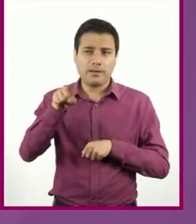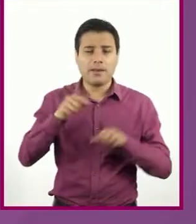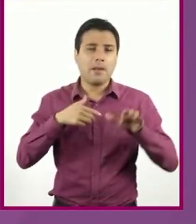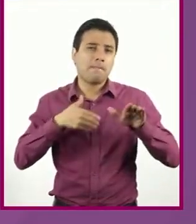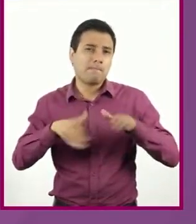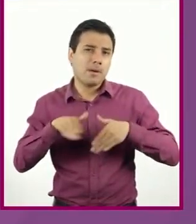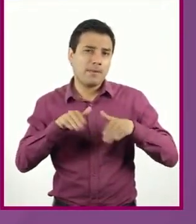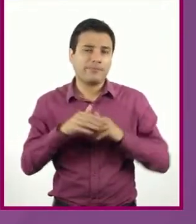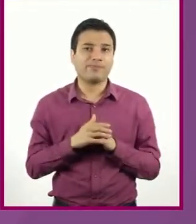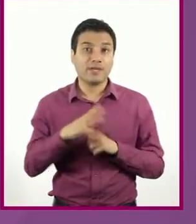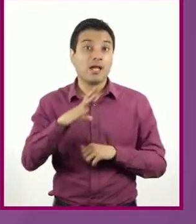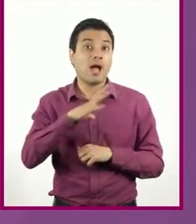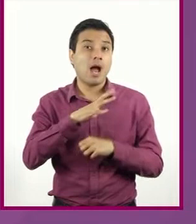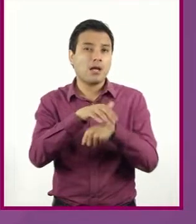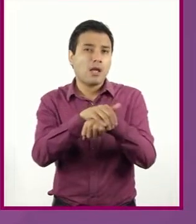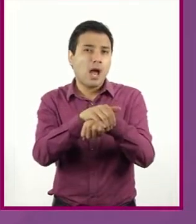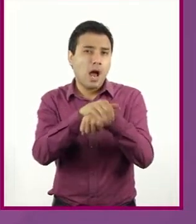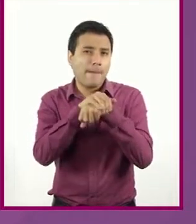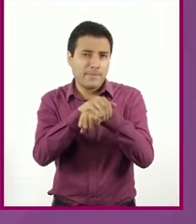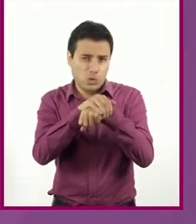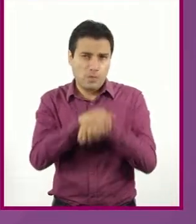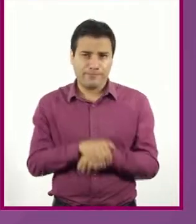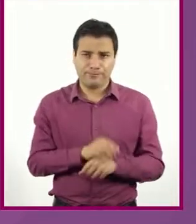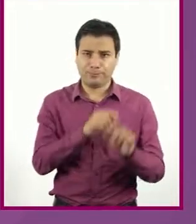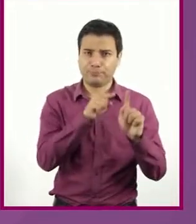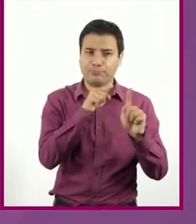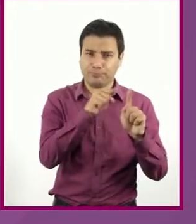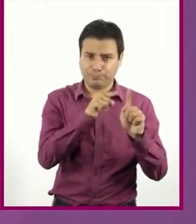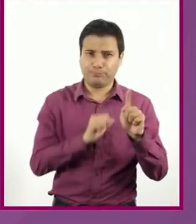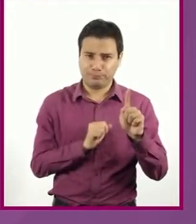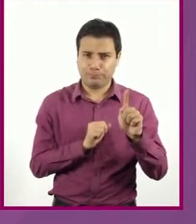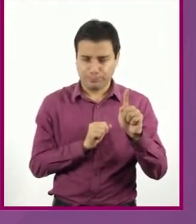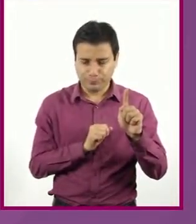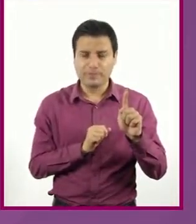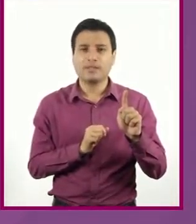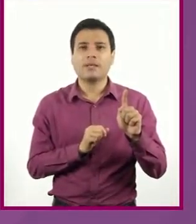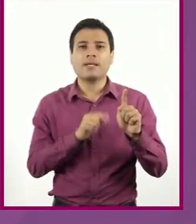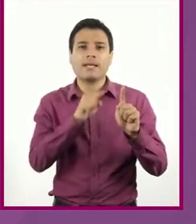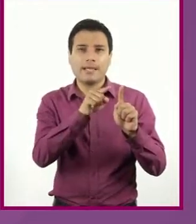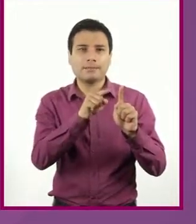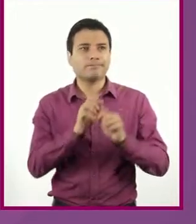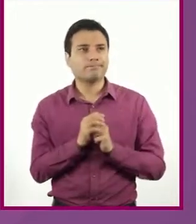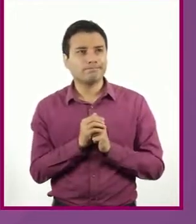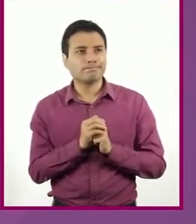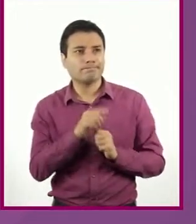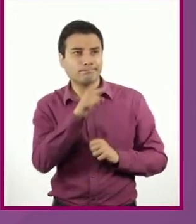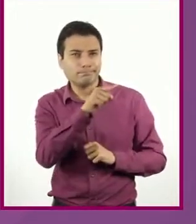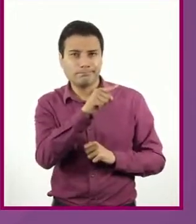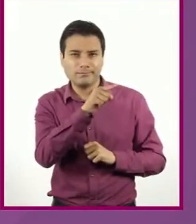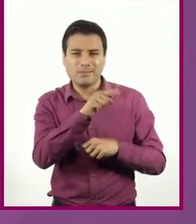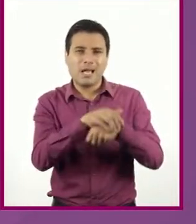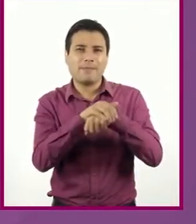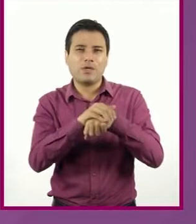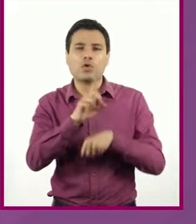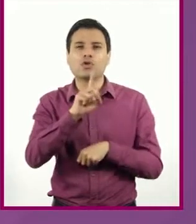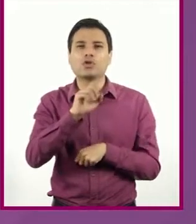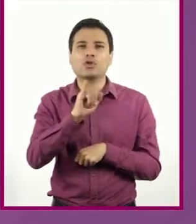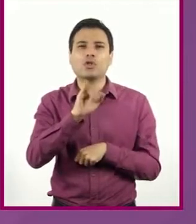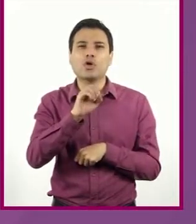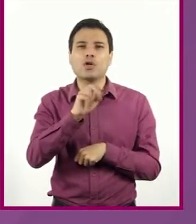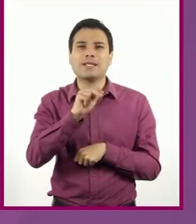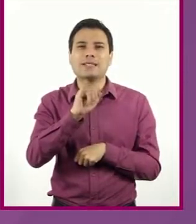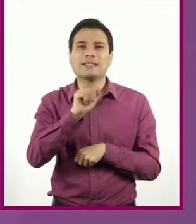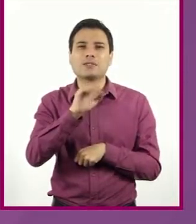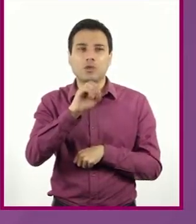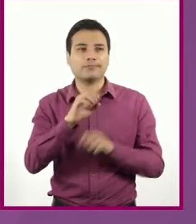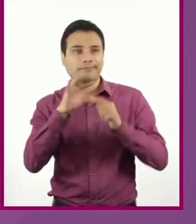encontró extraviado a un amigo del dios Dionisio. Midas lo llevó ante el dios, quien agradecido le ofreció concederle un